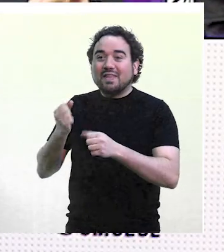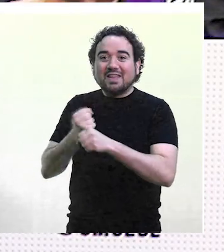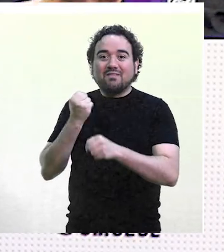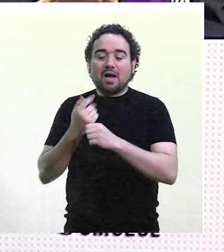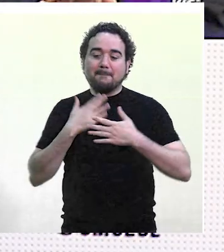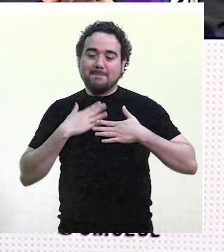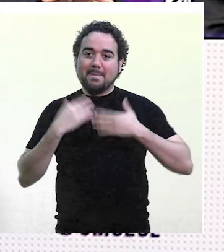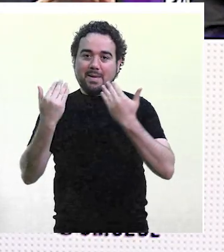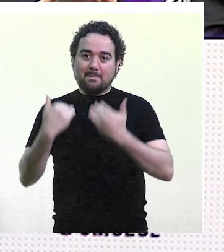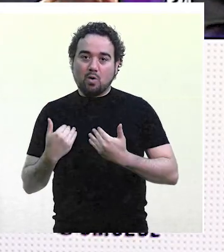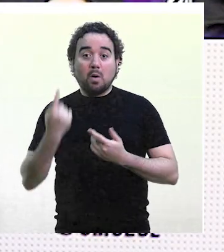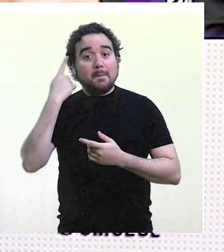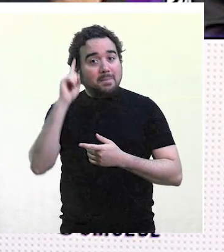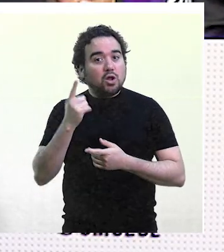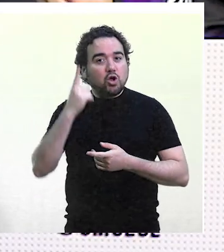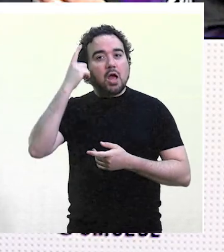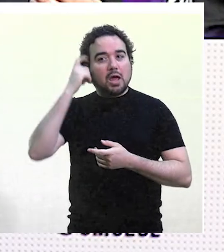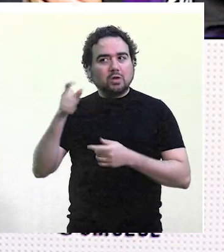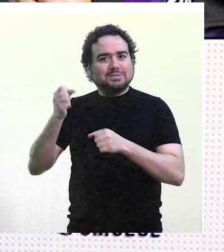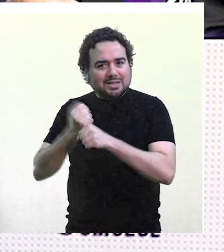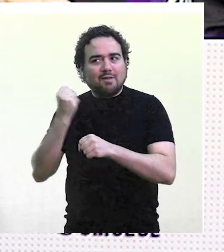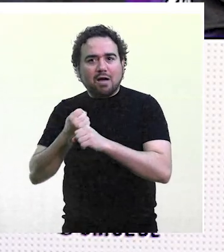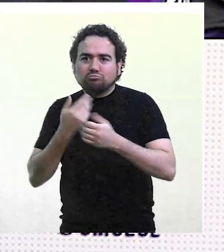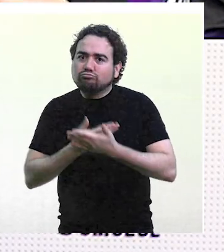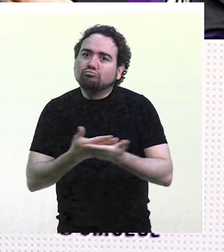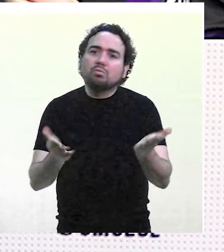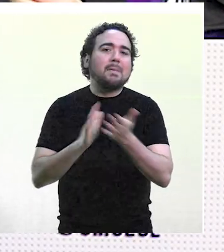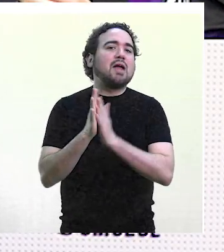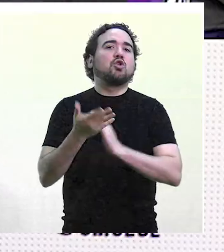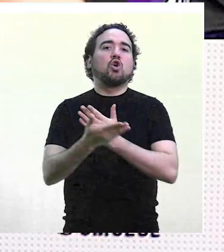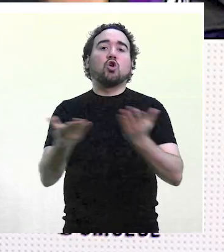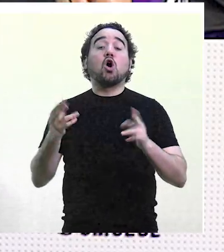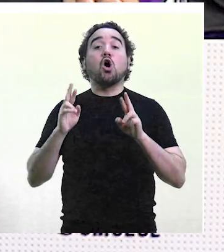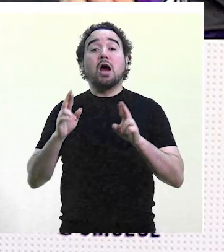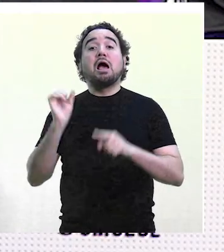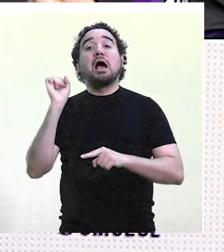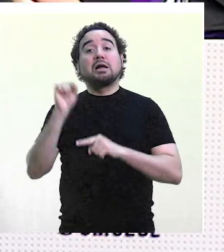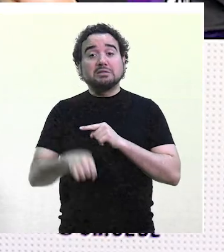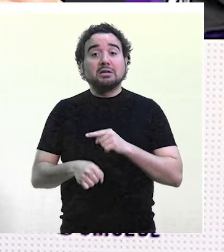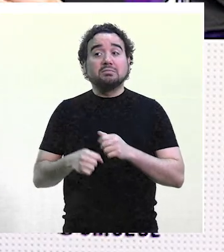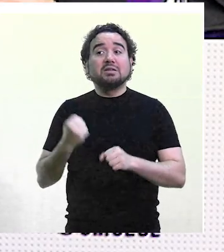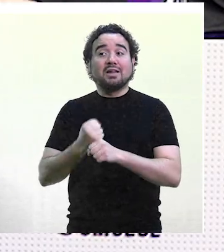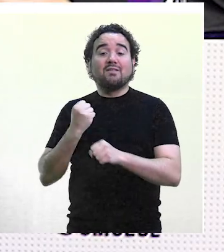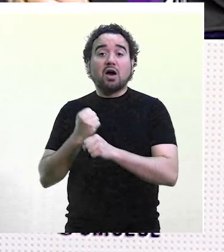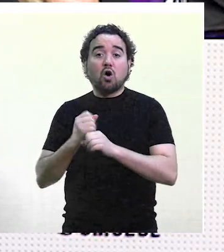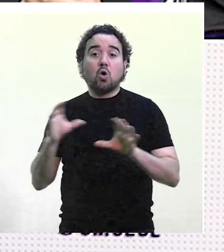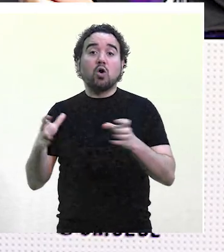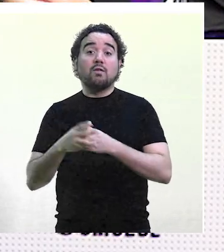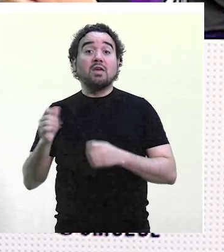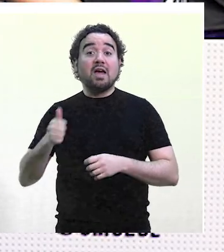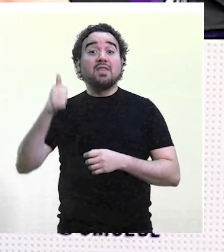academia observamos que uno trabaja para uno mismo. Sí. Y sin embargo creo que la Ana ha trabajado para todos. Sí. Y ojalá que ese sea el